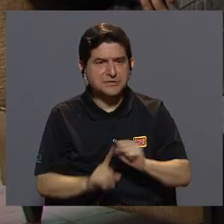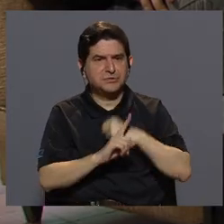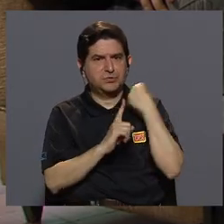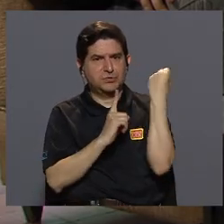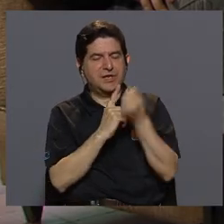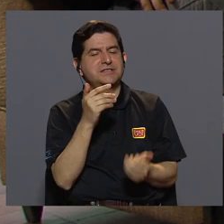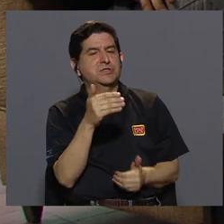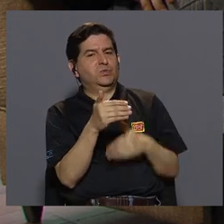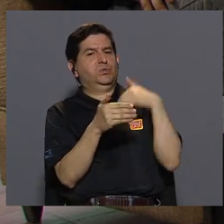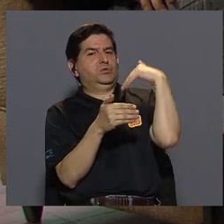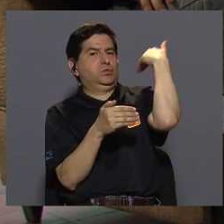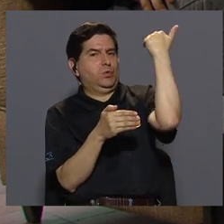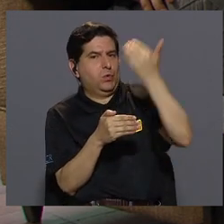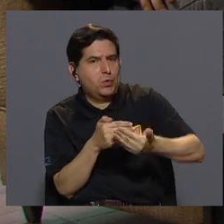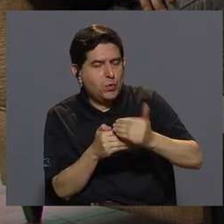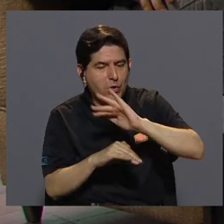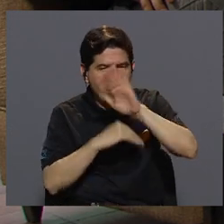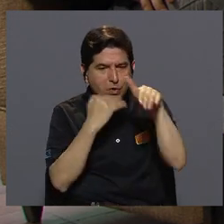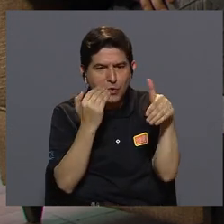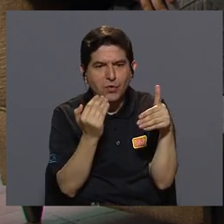una cosa después